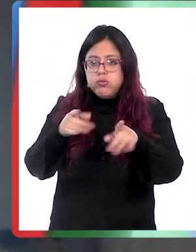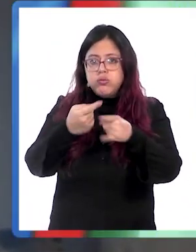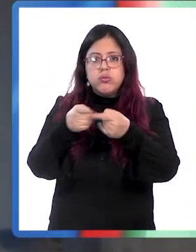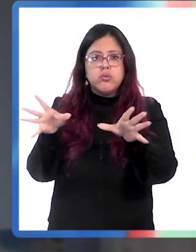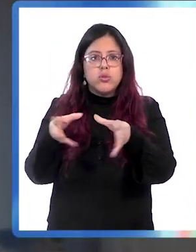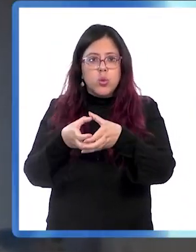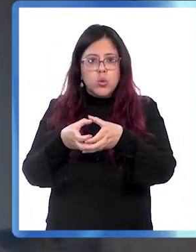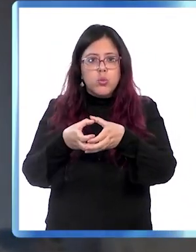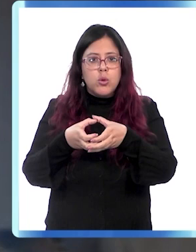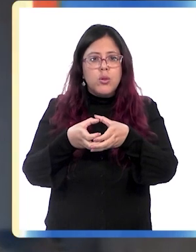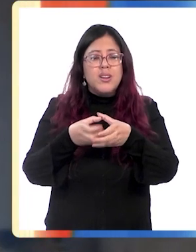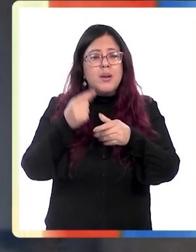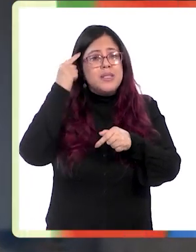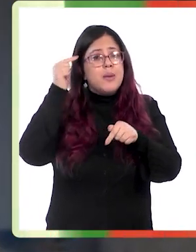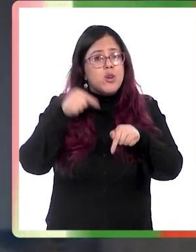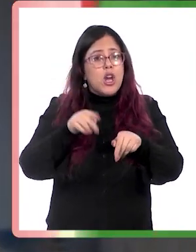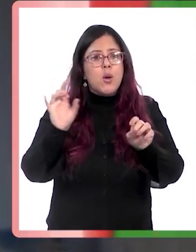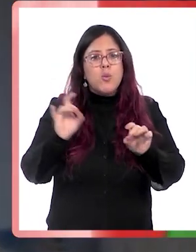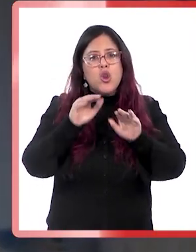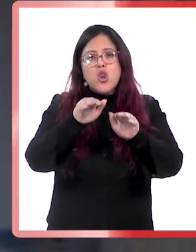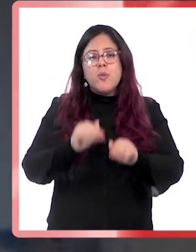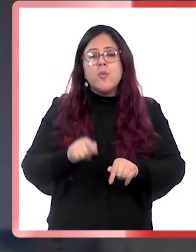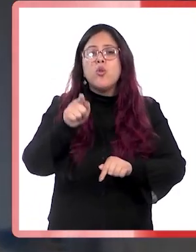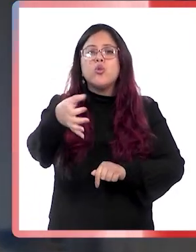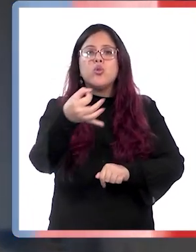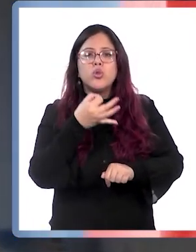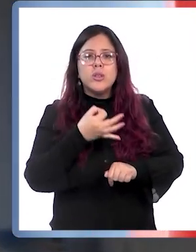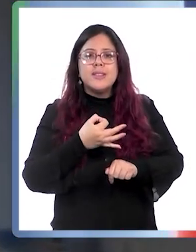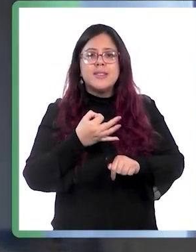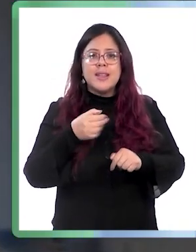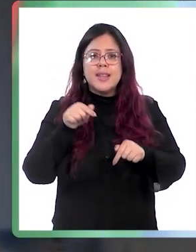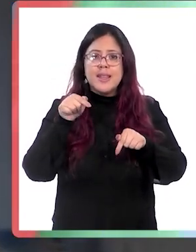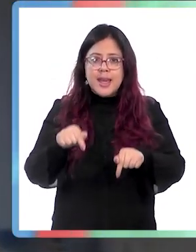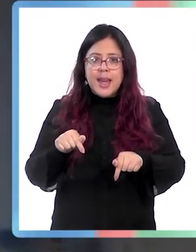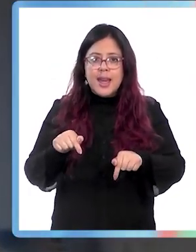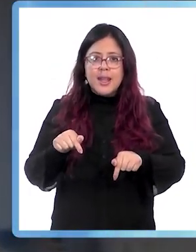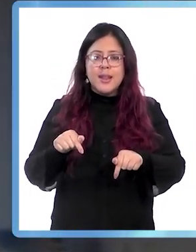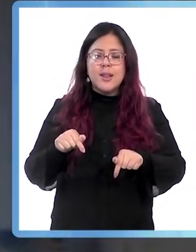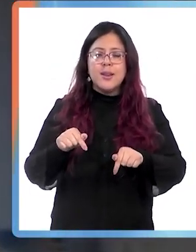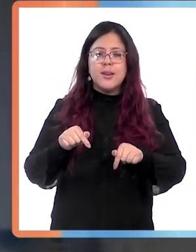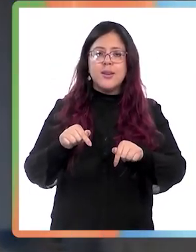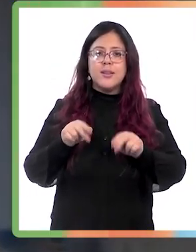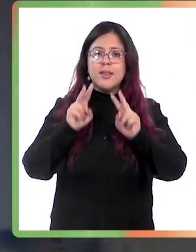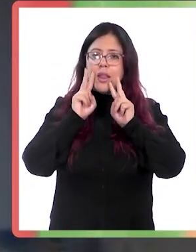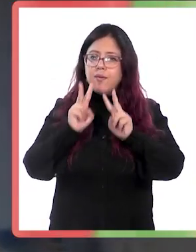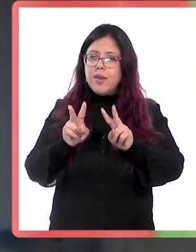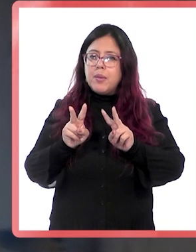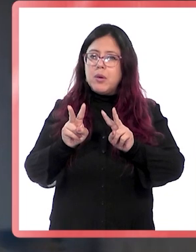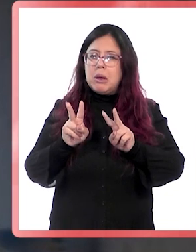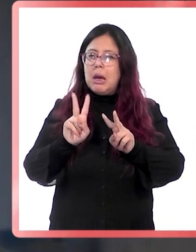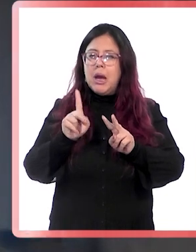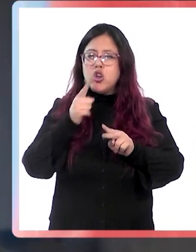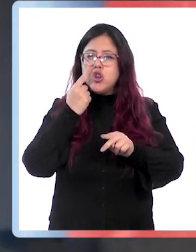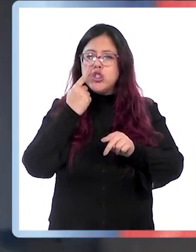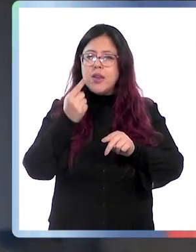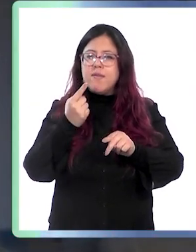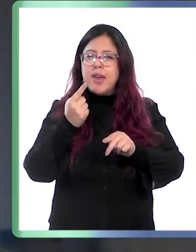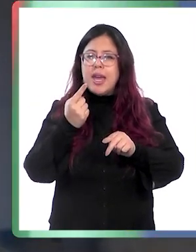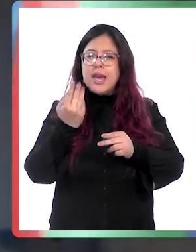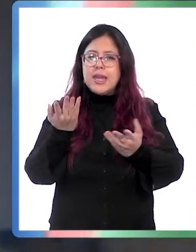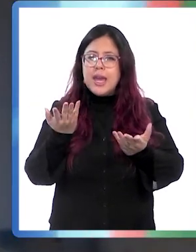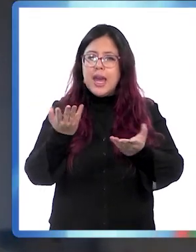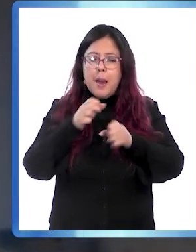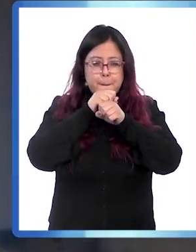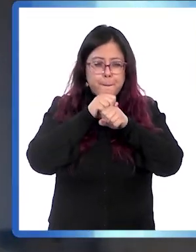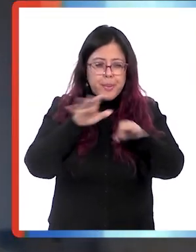y pensamos que ahora va a ser lo mismo. Lo que tú decías es que este clado 1B no pareciera más contagioso, sí más